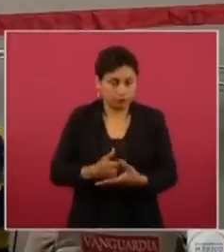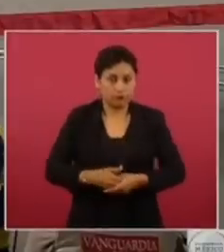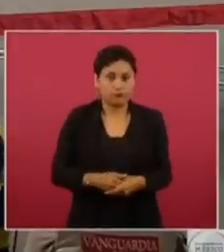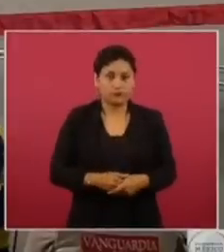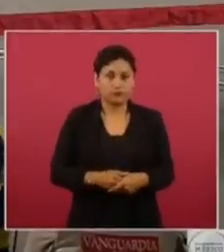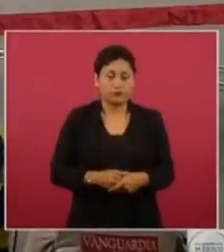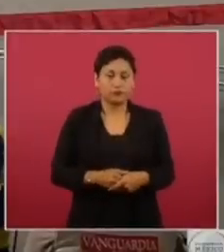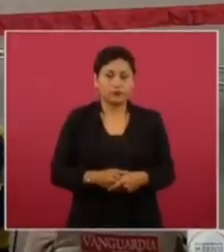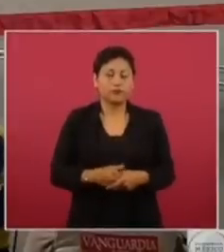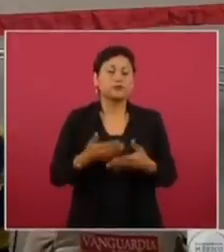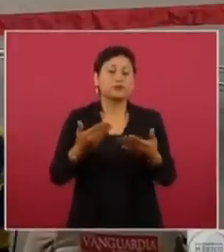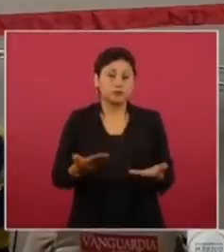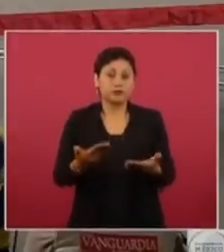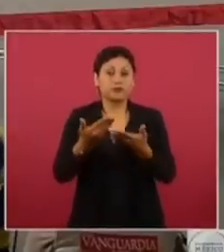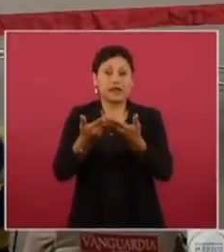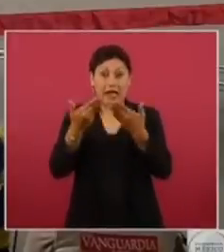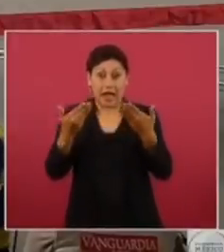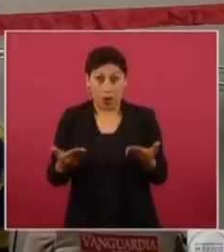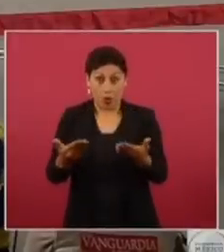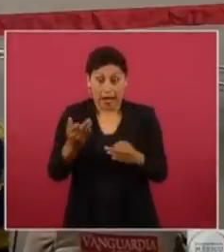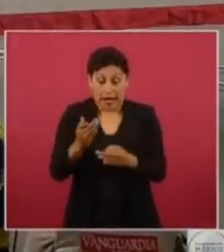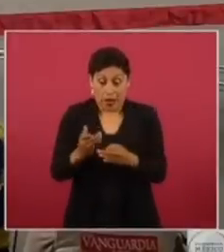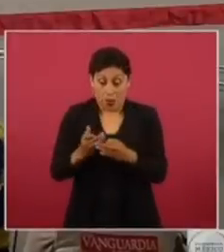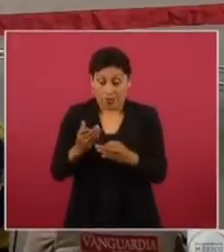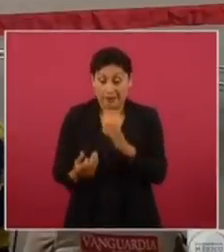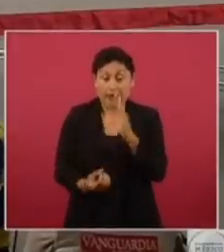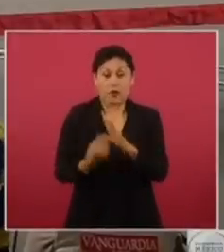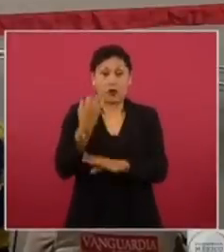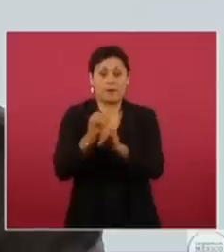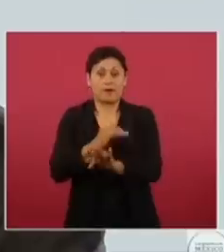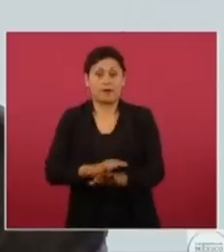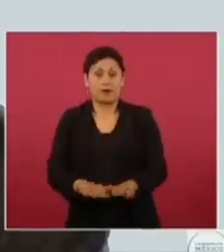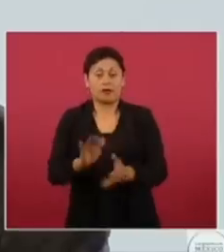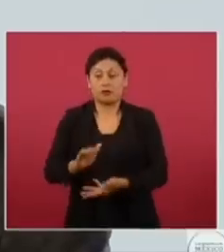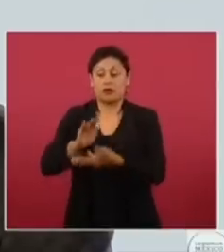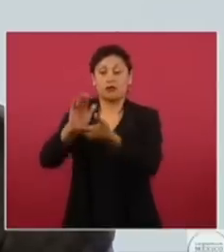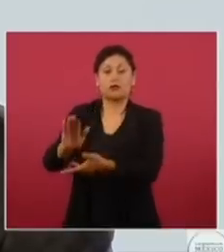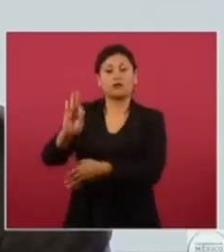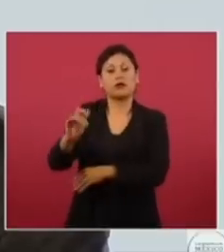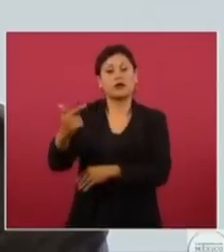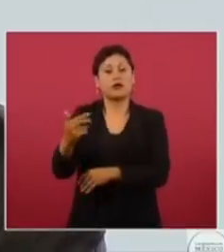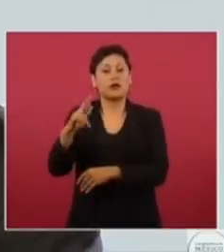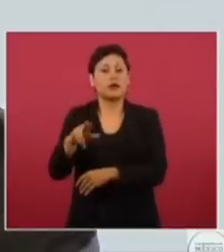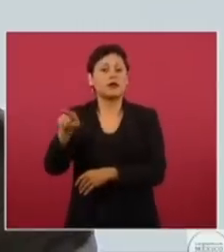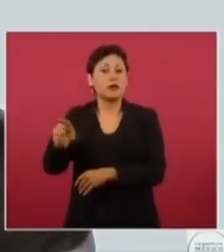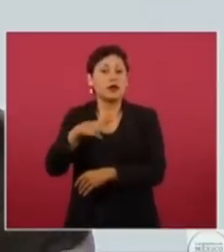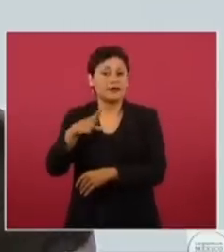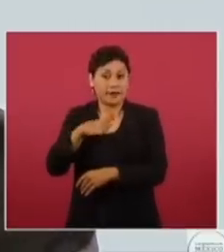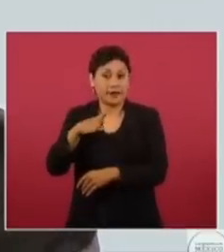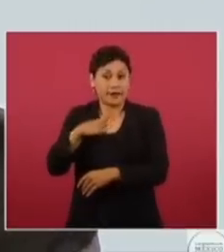Con la información actualizada a la fecha, se encuentran en la Fiscalía General de la República